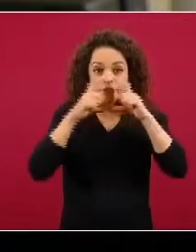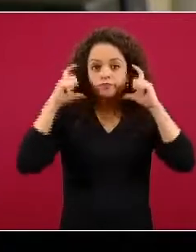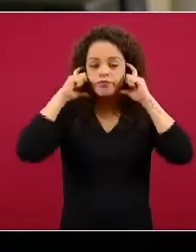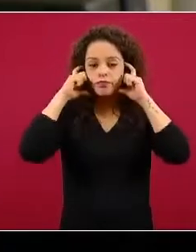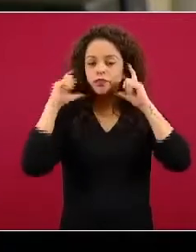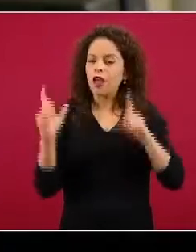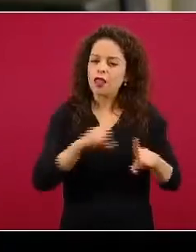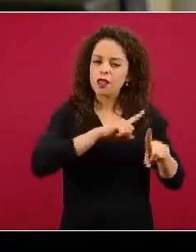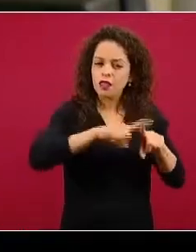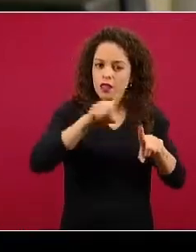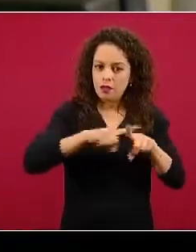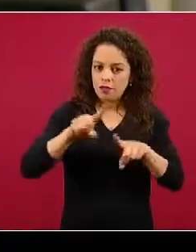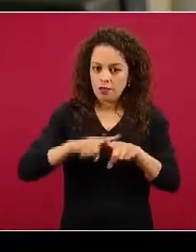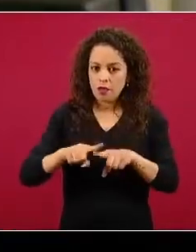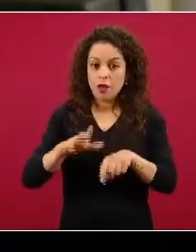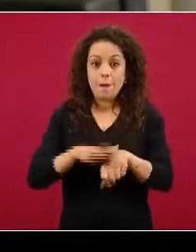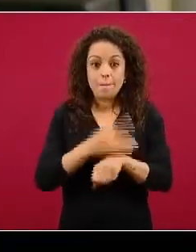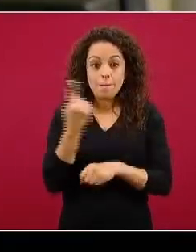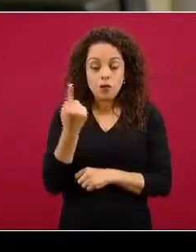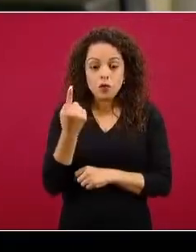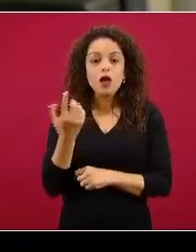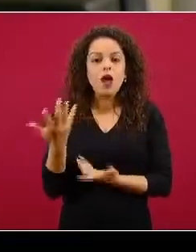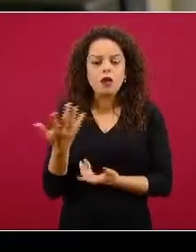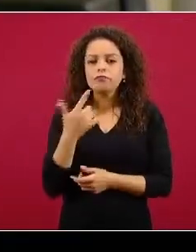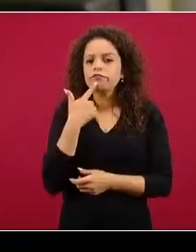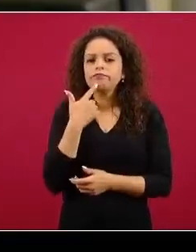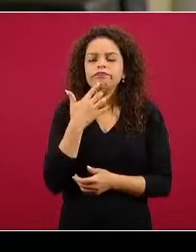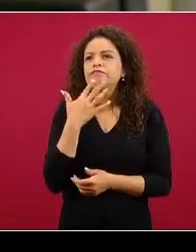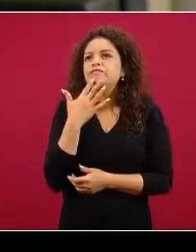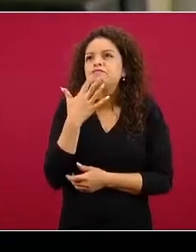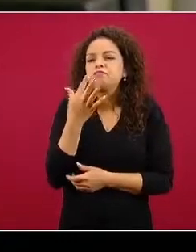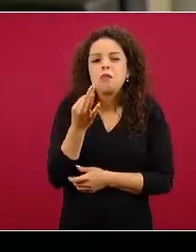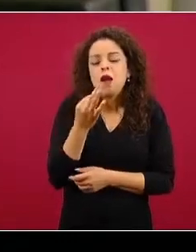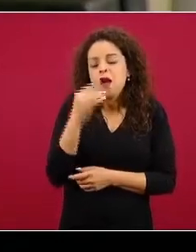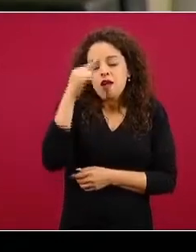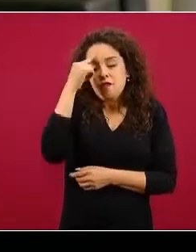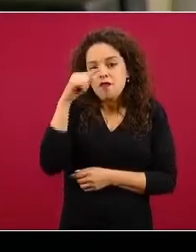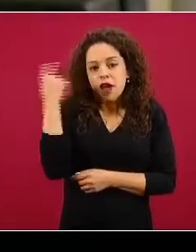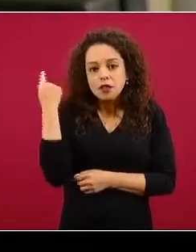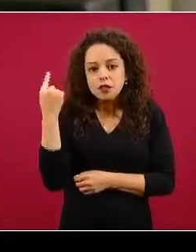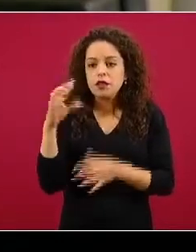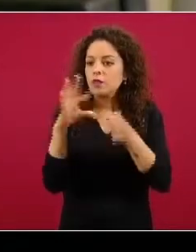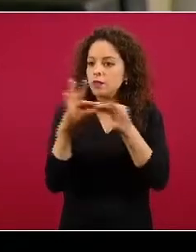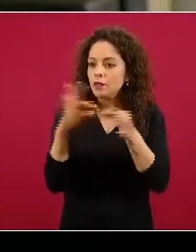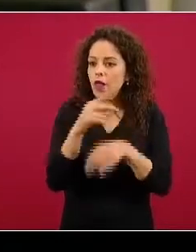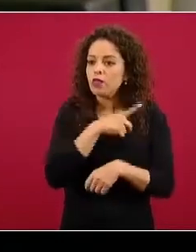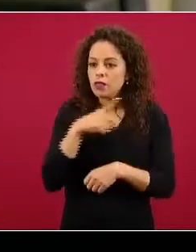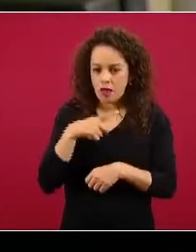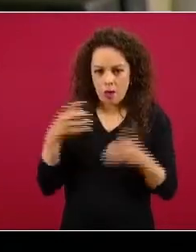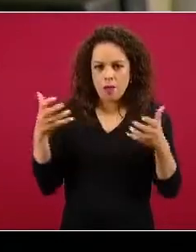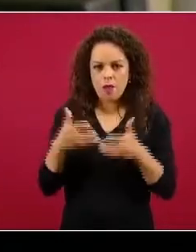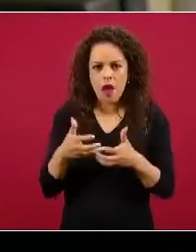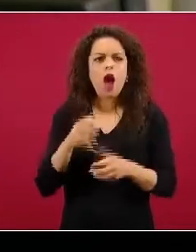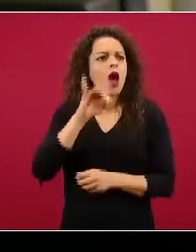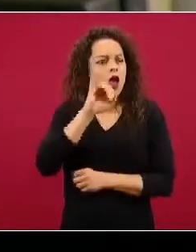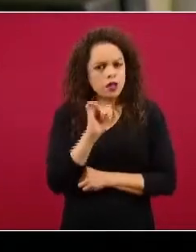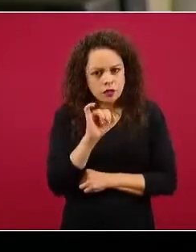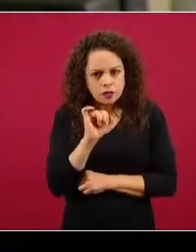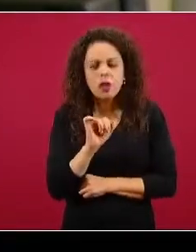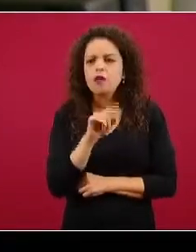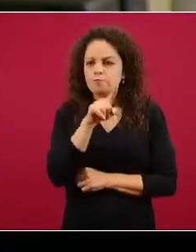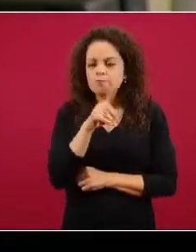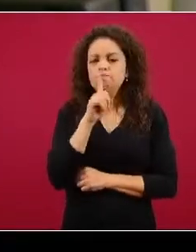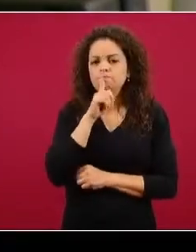un proceso de convicción y de diálogo, y no a partir de un proceso pues de toque de queda